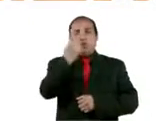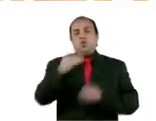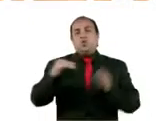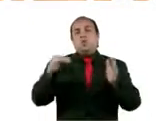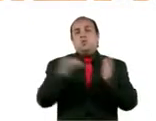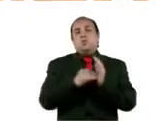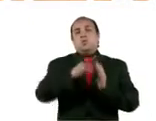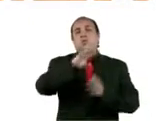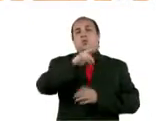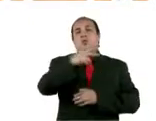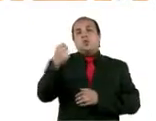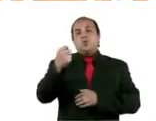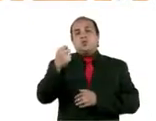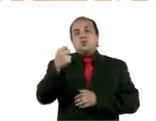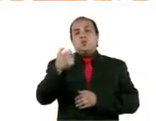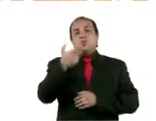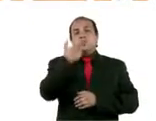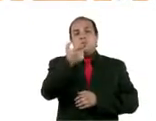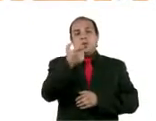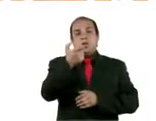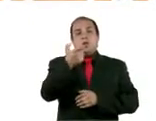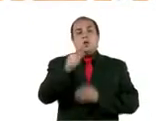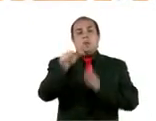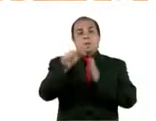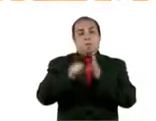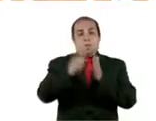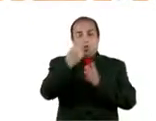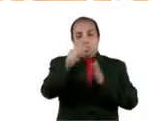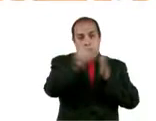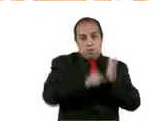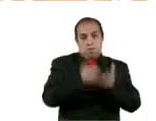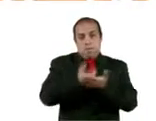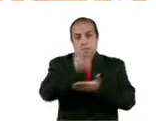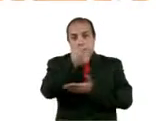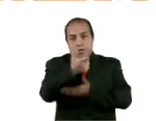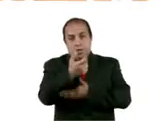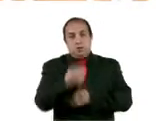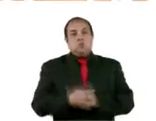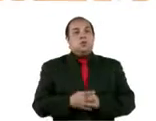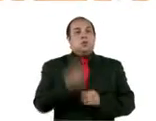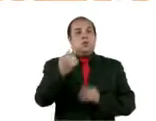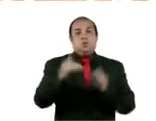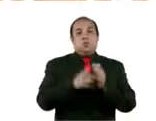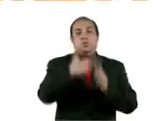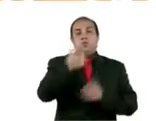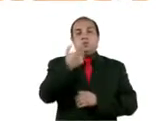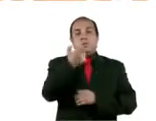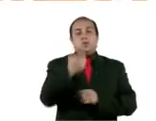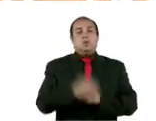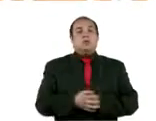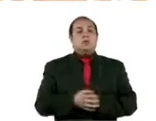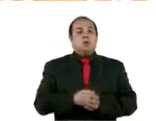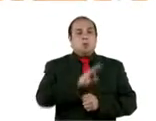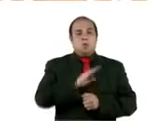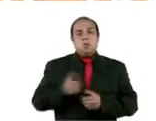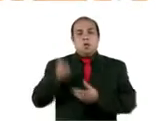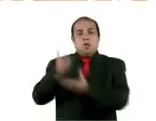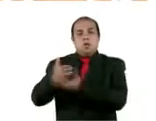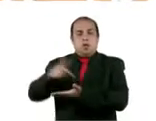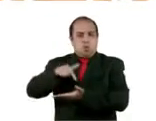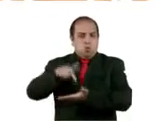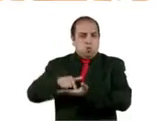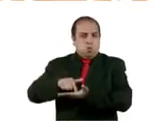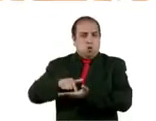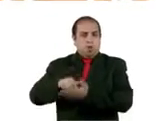pesos bimestrales, a partir del 6 de junio se abren los módulos y si no tienen su certificado de discapacidad,